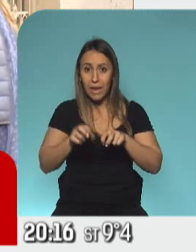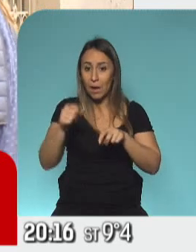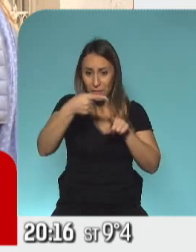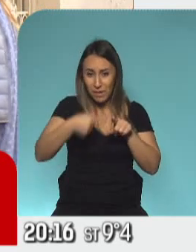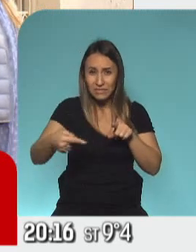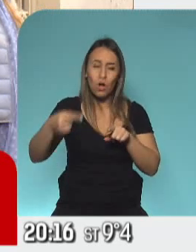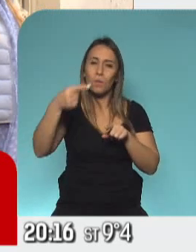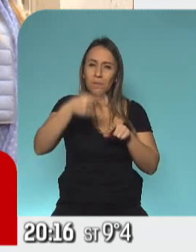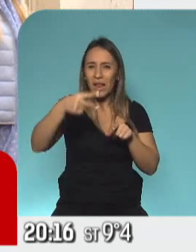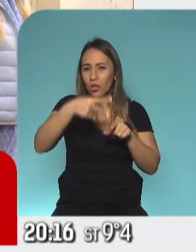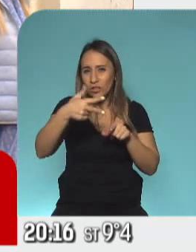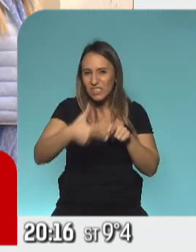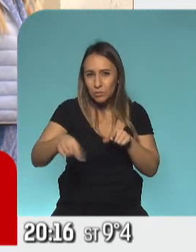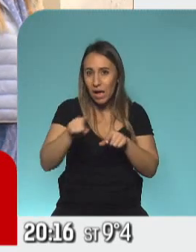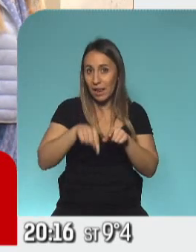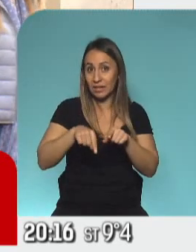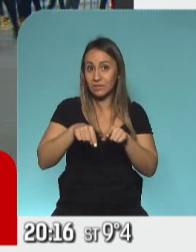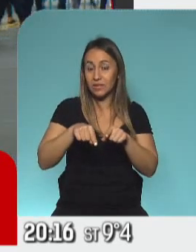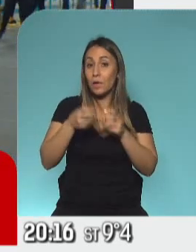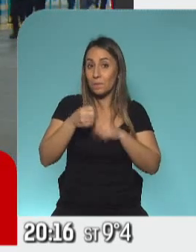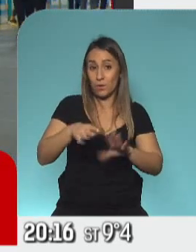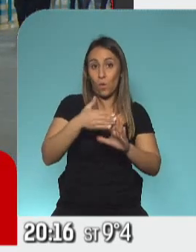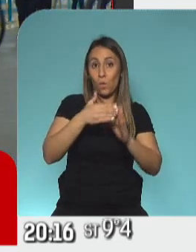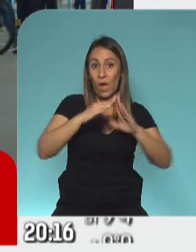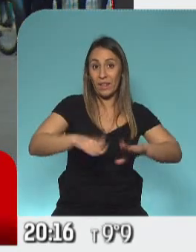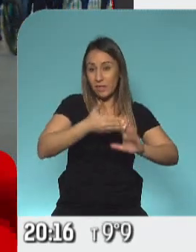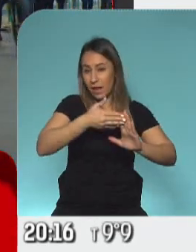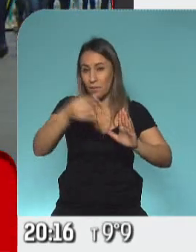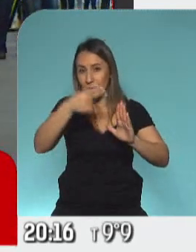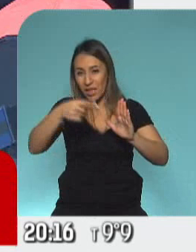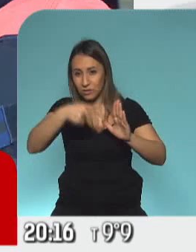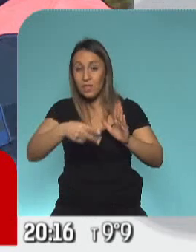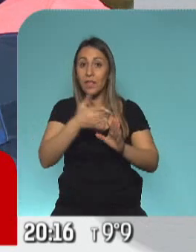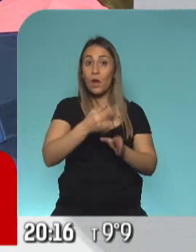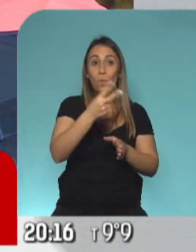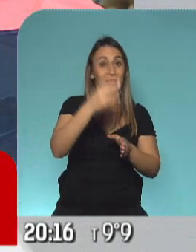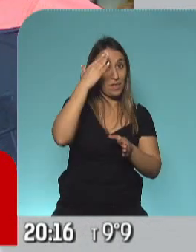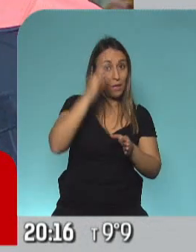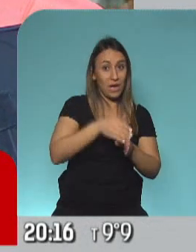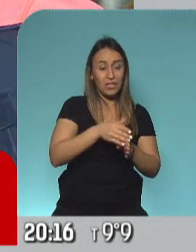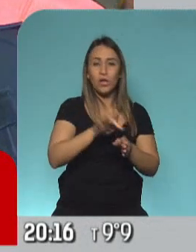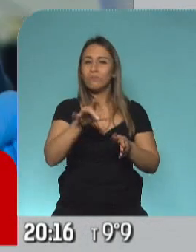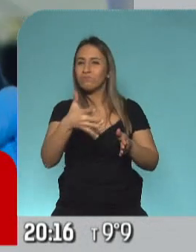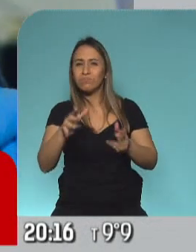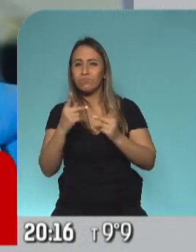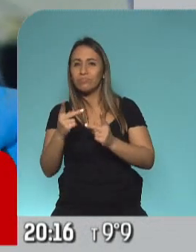o las primeras semanas que comenzó la cuarentena desde el 20 de marzo, viajaban cerca